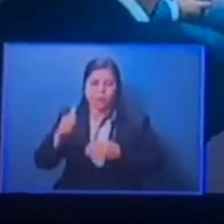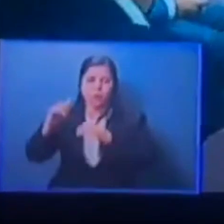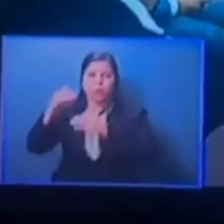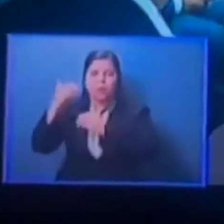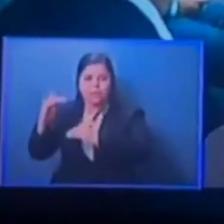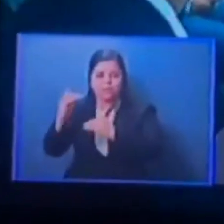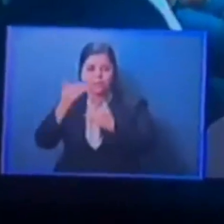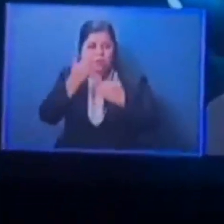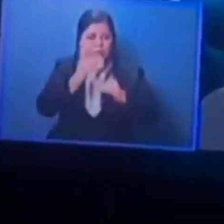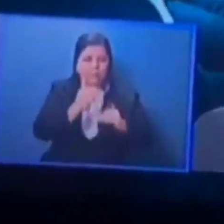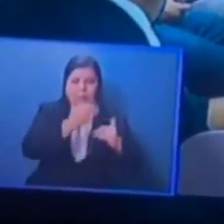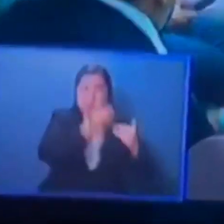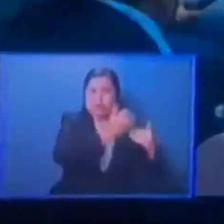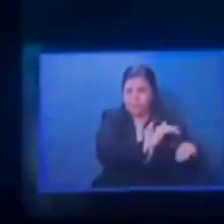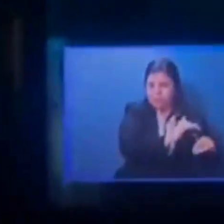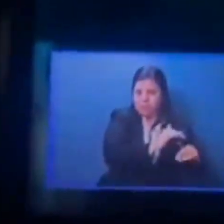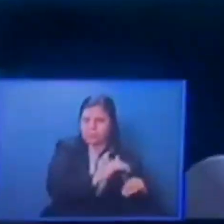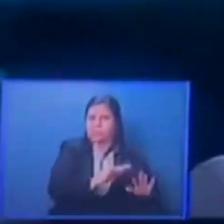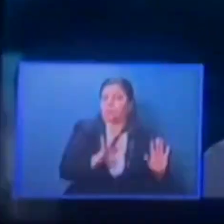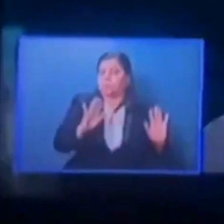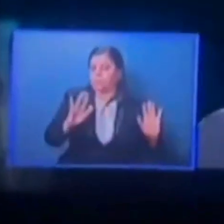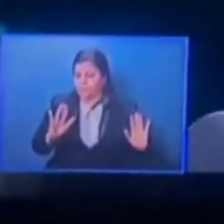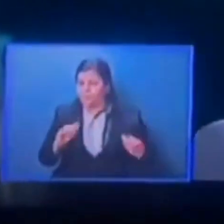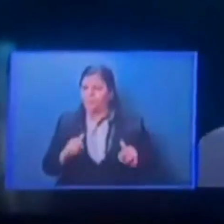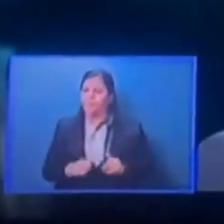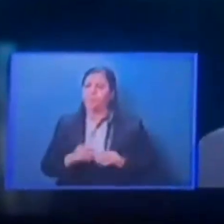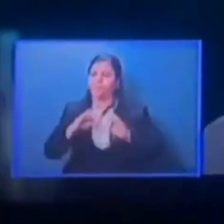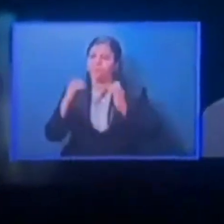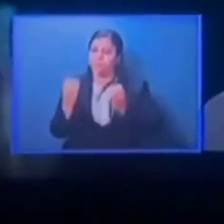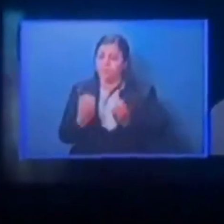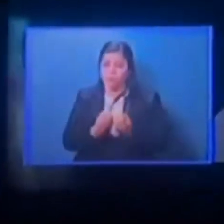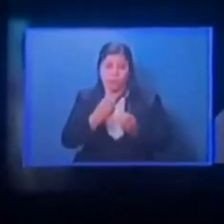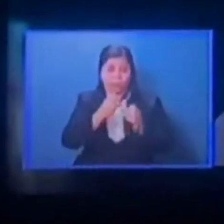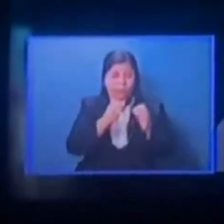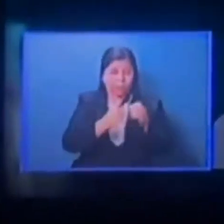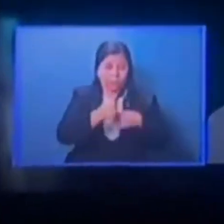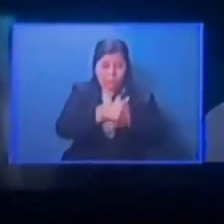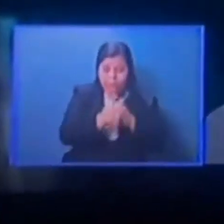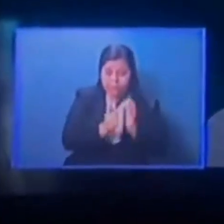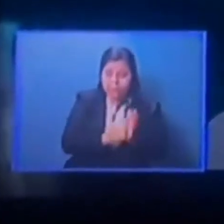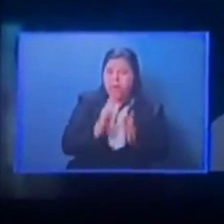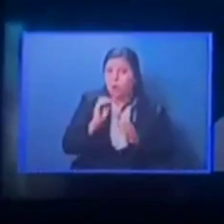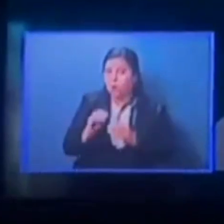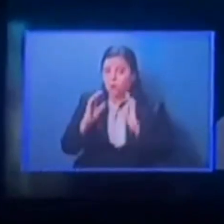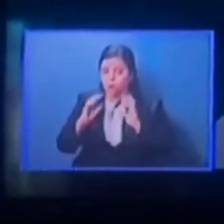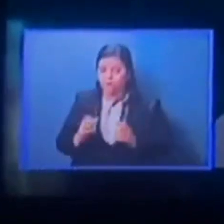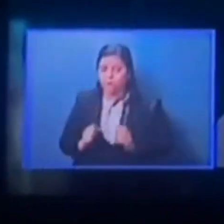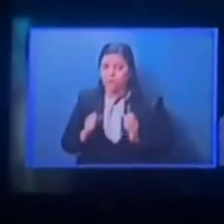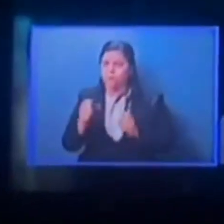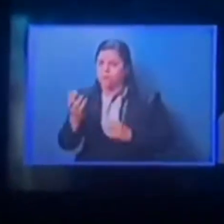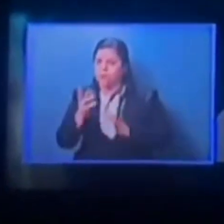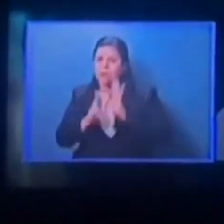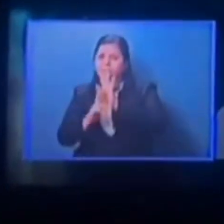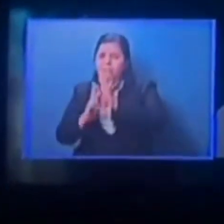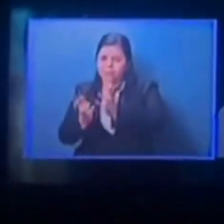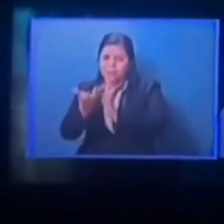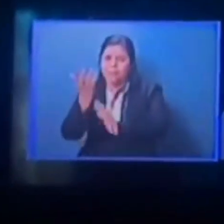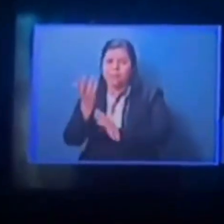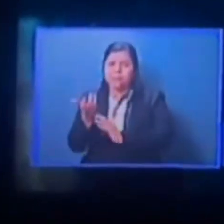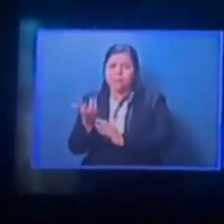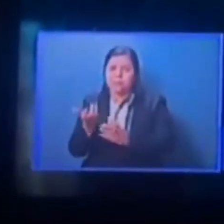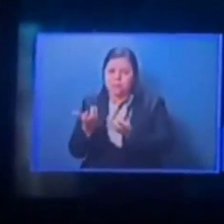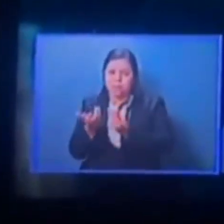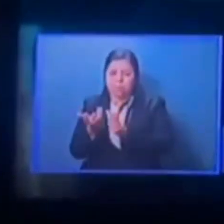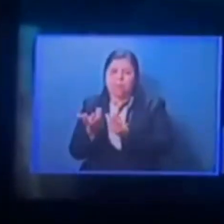función jurisdiccional? Cuando el Ejecutivo y el Legislativo tienen esa representatividad mayoritaria, la función básica